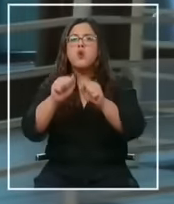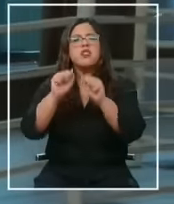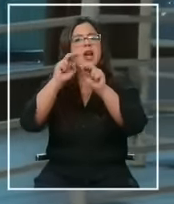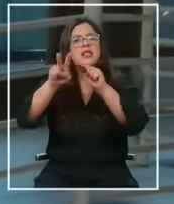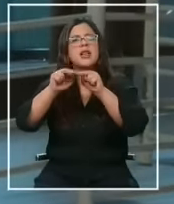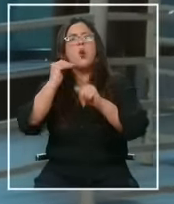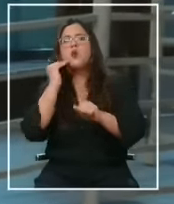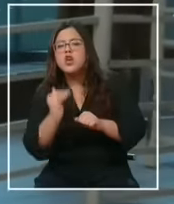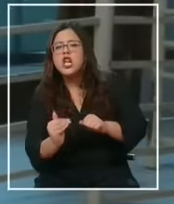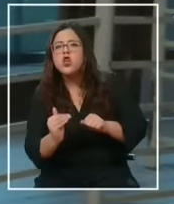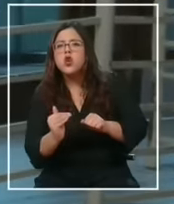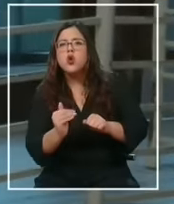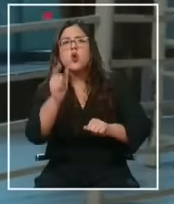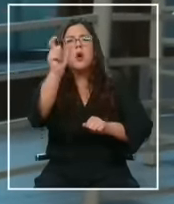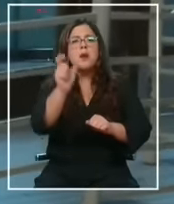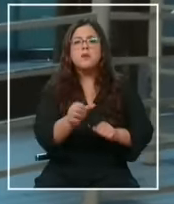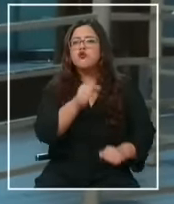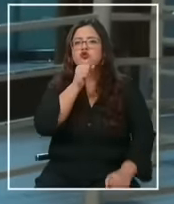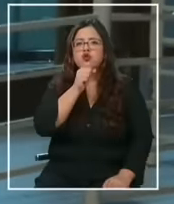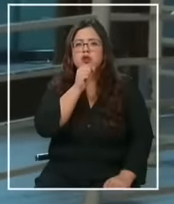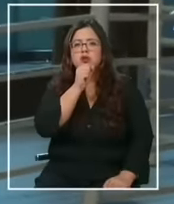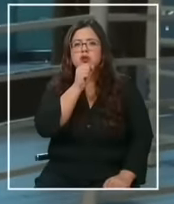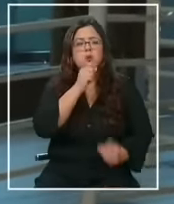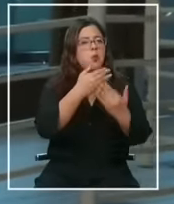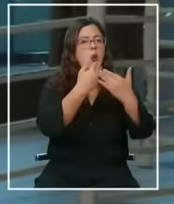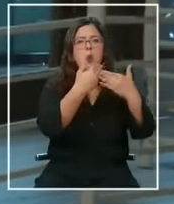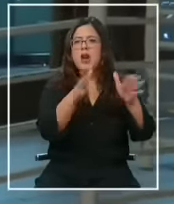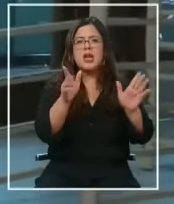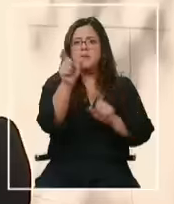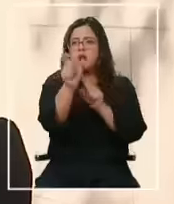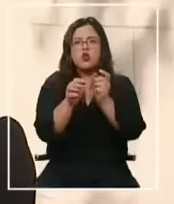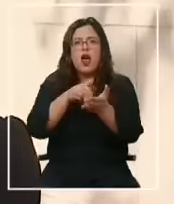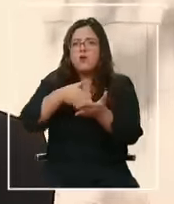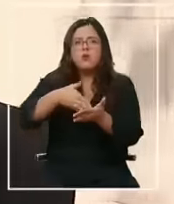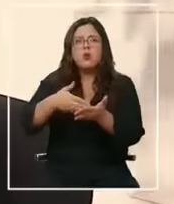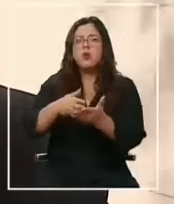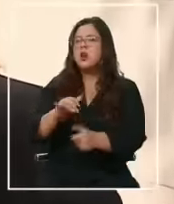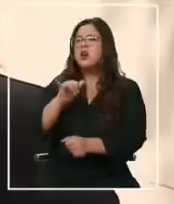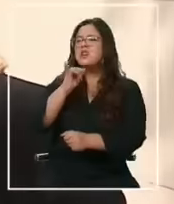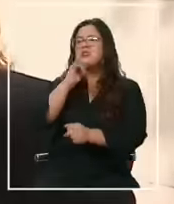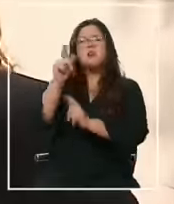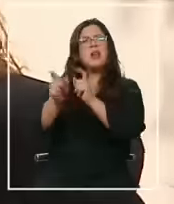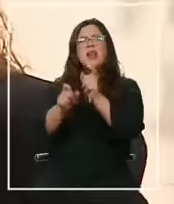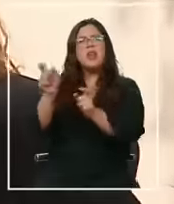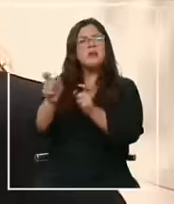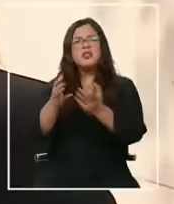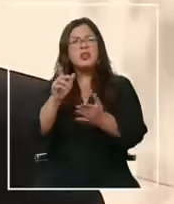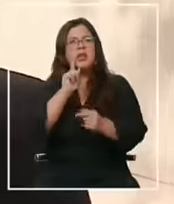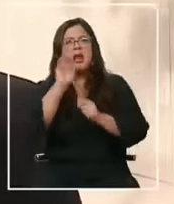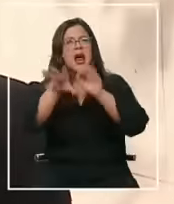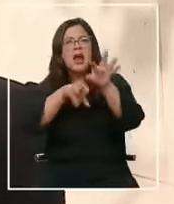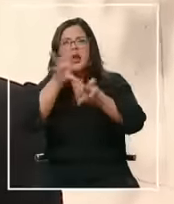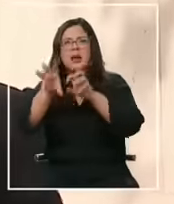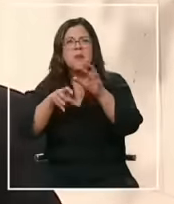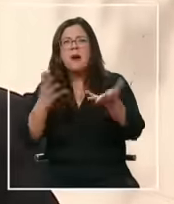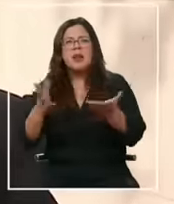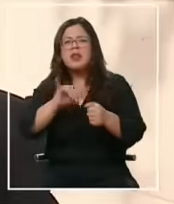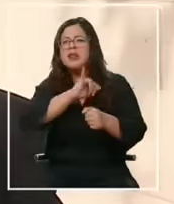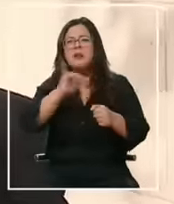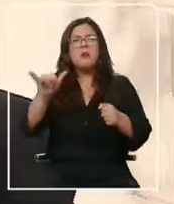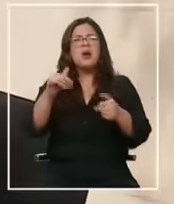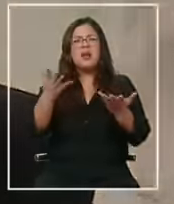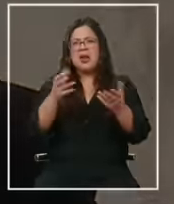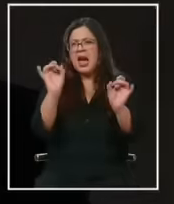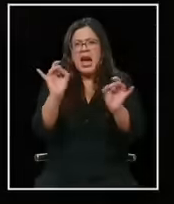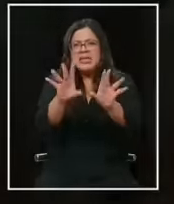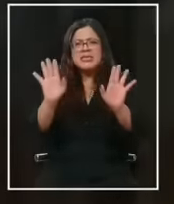un niño, puedes hacerlo a un anciano, puedes hacerlo con cualquier débil. Yo no sé para qué las personas tienen una mascota si después las van a tratar